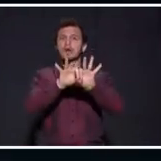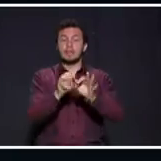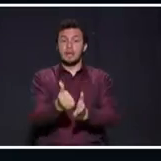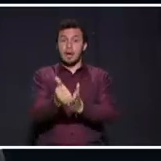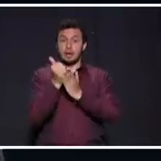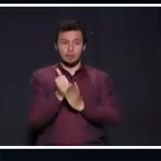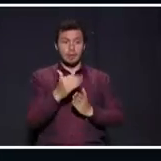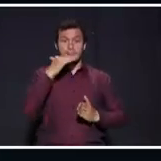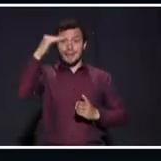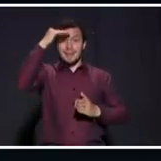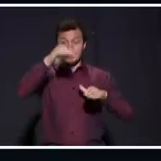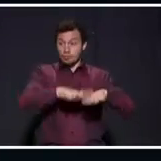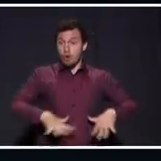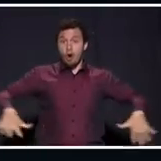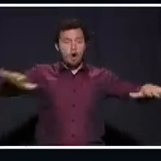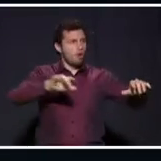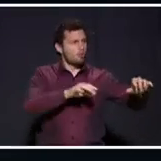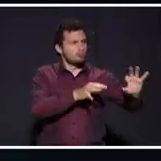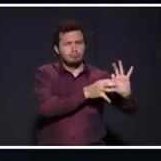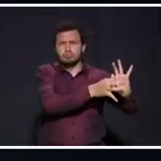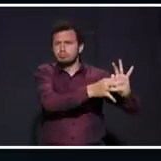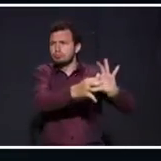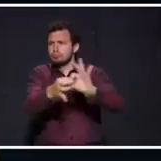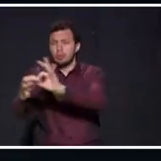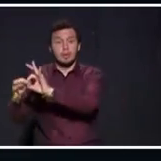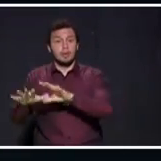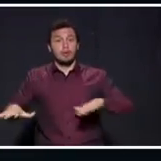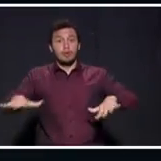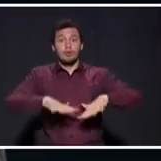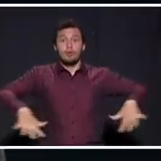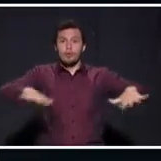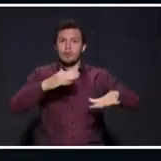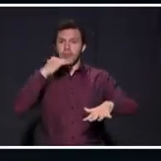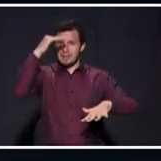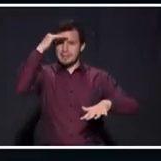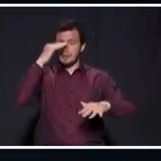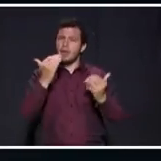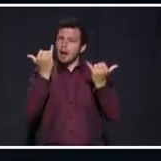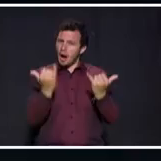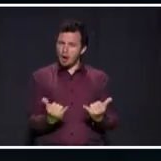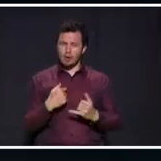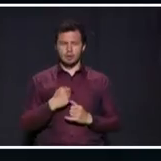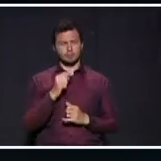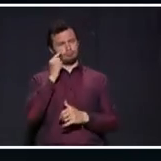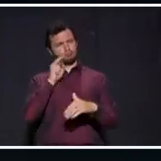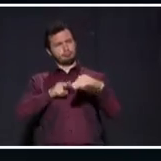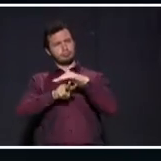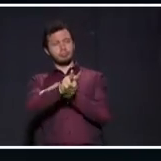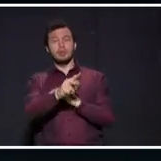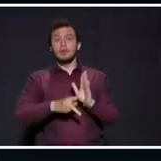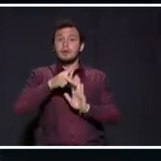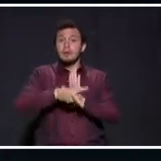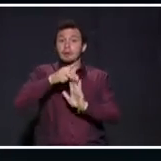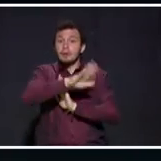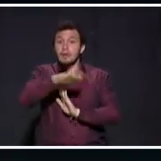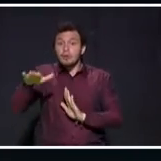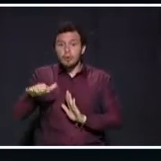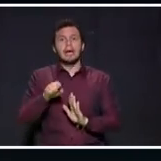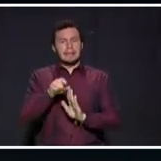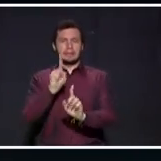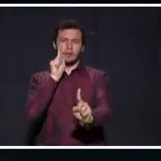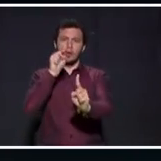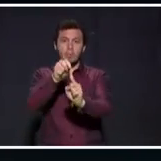mi visión con el ferrocarril de antioquia es igual es el sistema multimodal de transporte tránsito y conectividad que proponemos